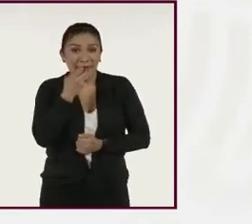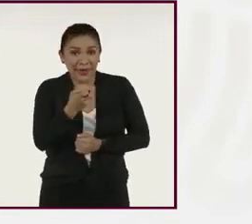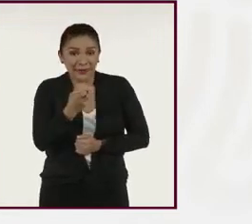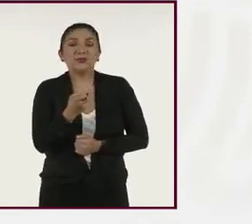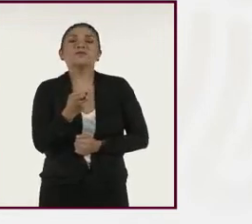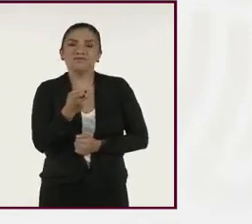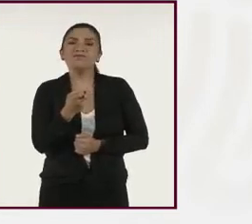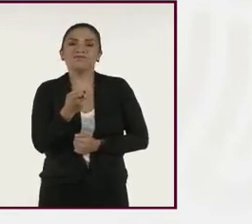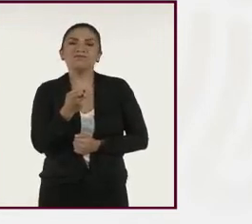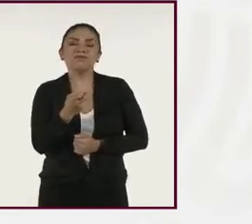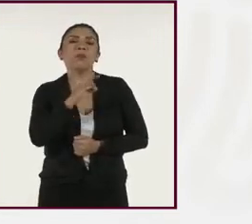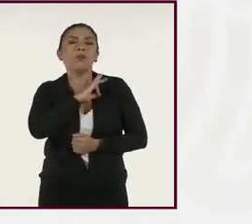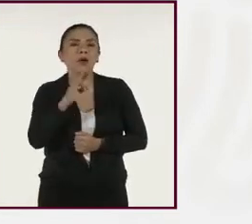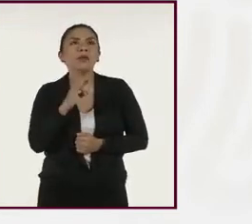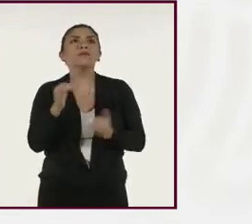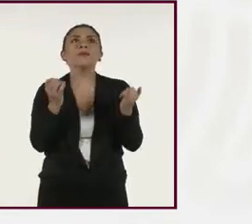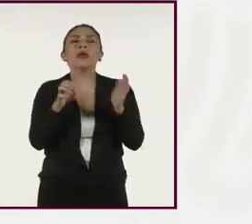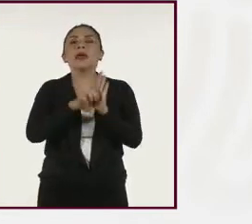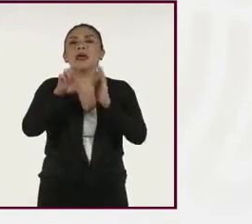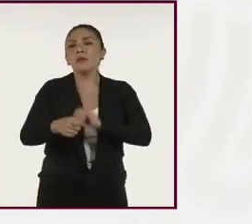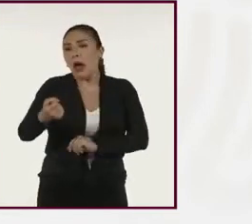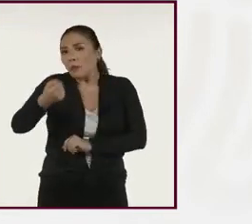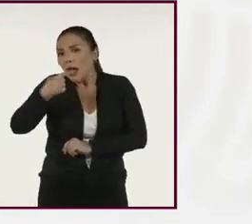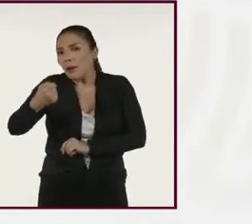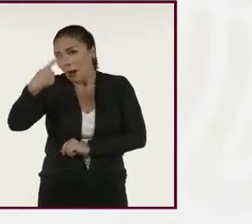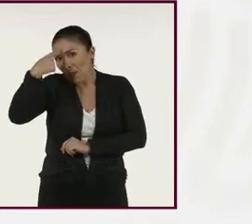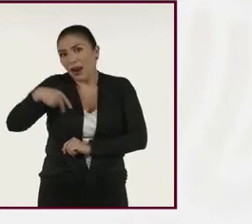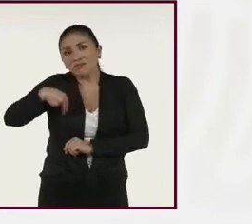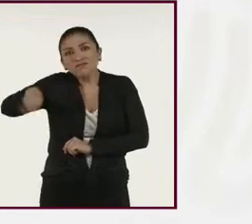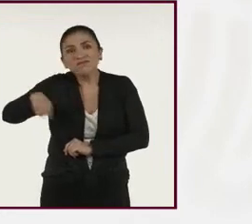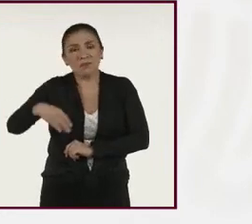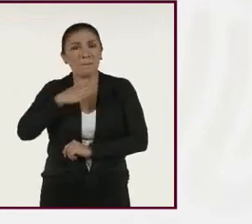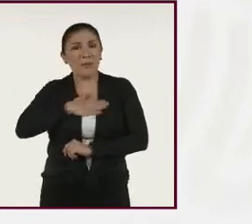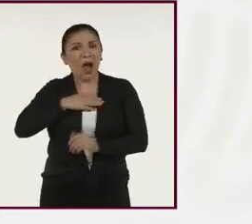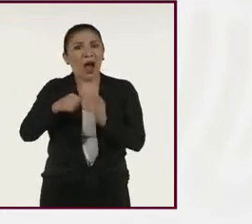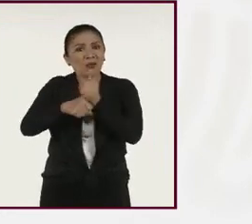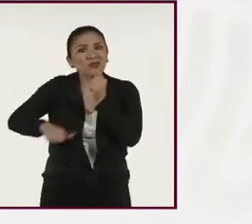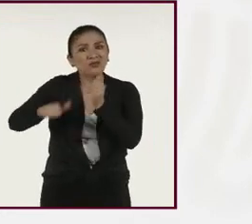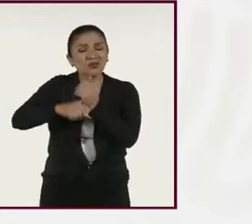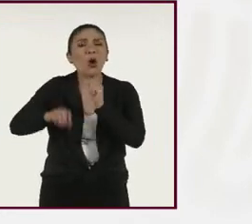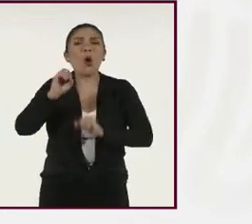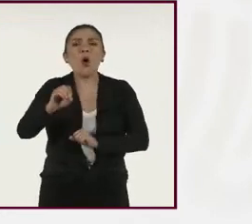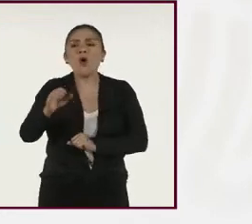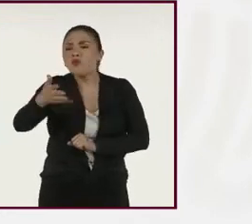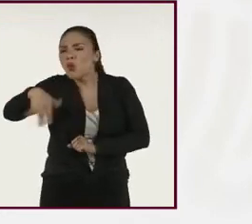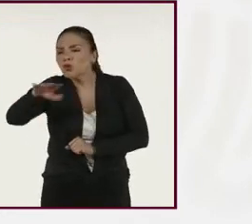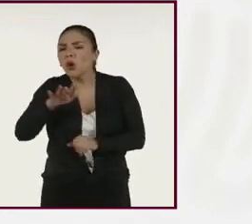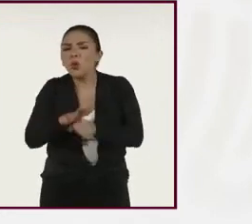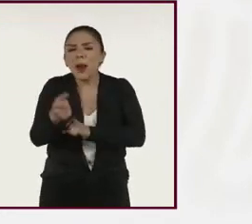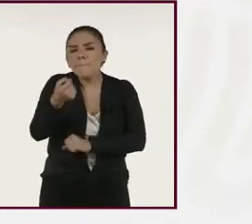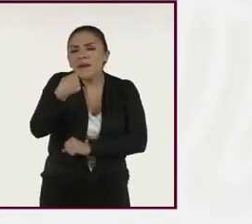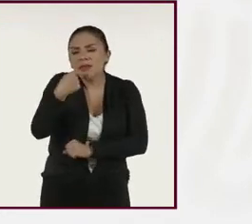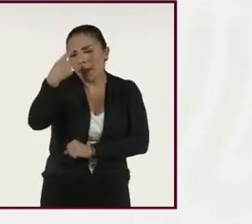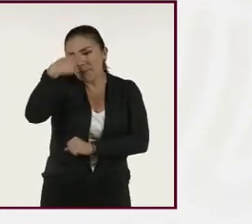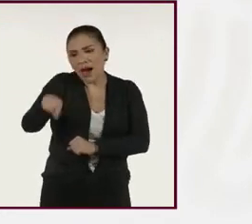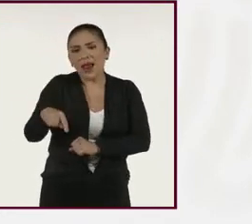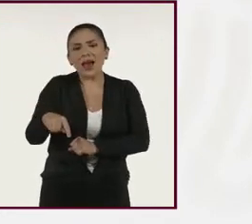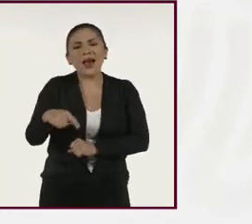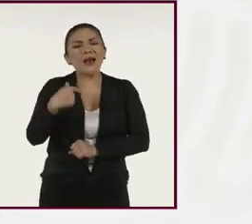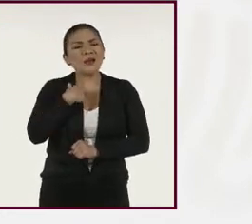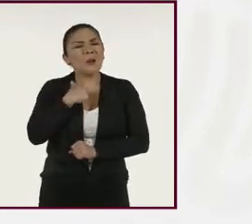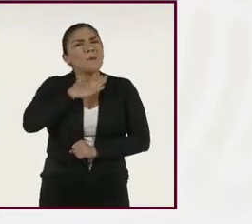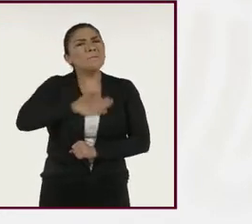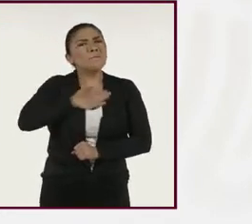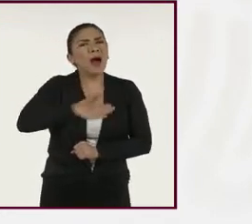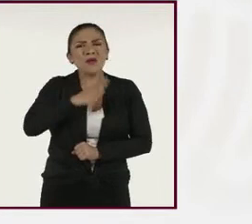se puede agregar el uso de laxantes, de hecho que se busque constantemente algunos medicamentos, por ejemplo, para el estreñimiento,